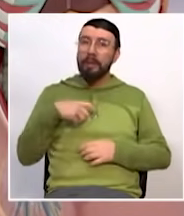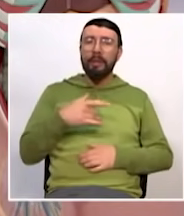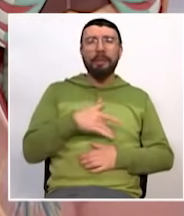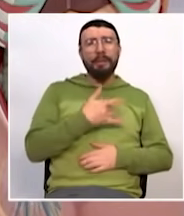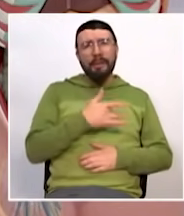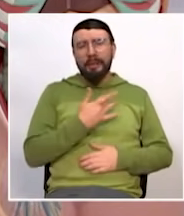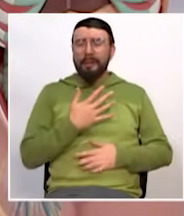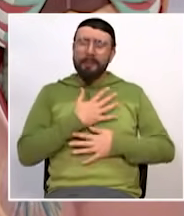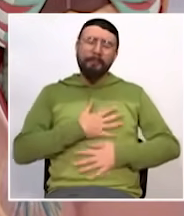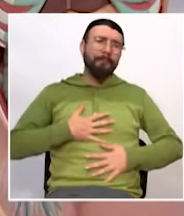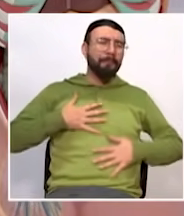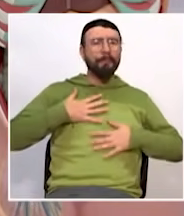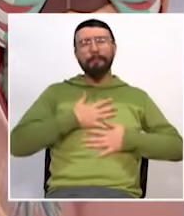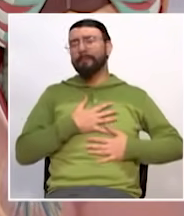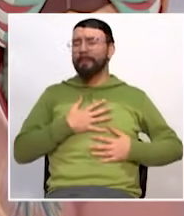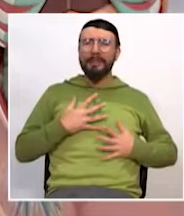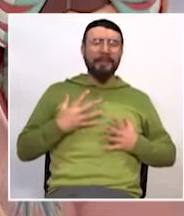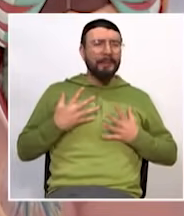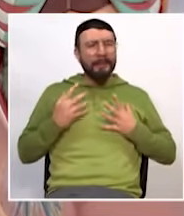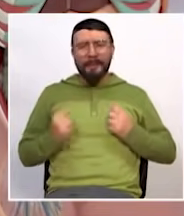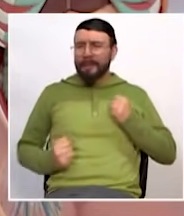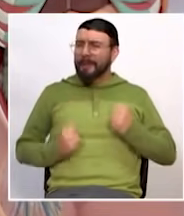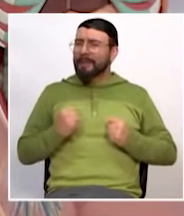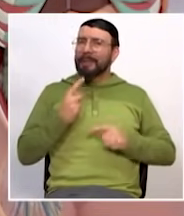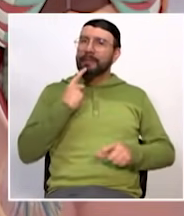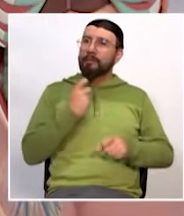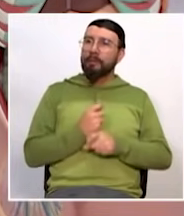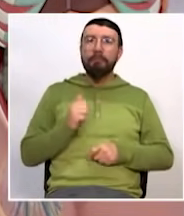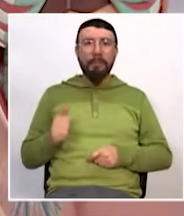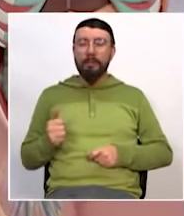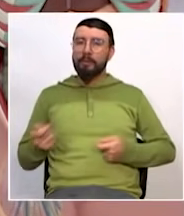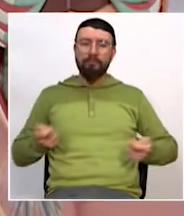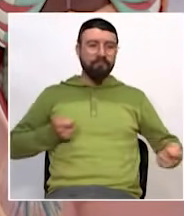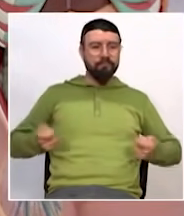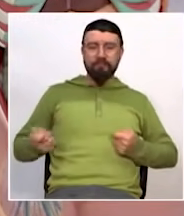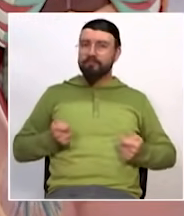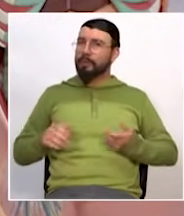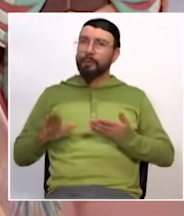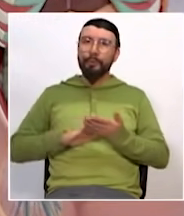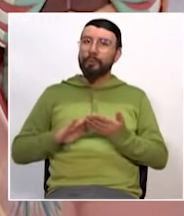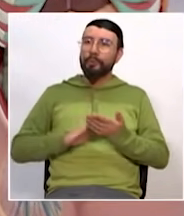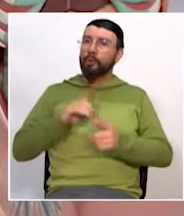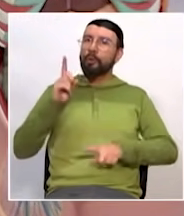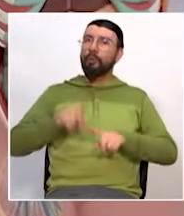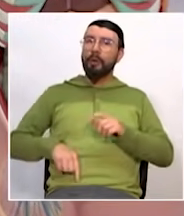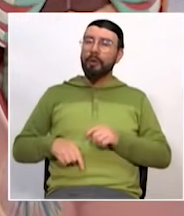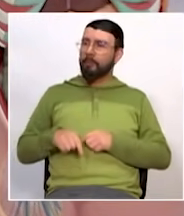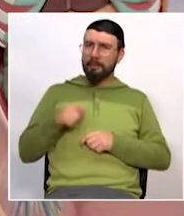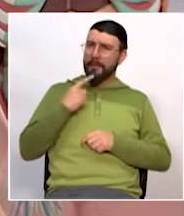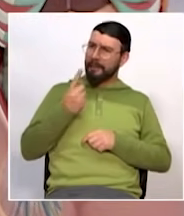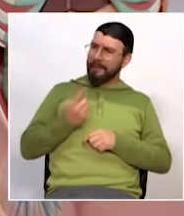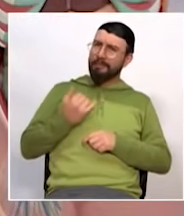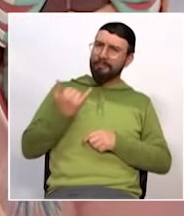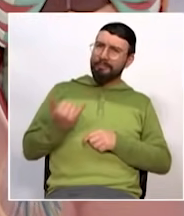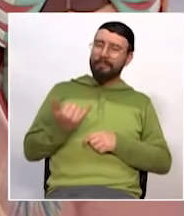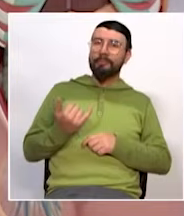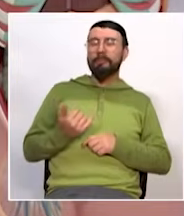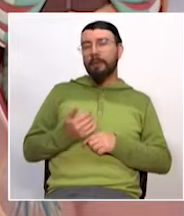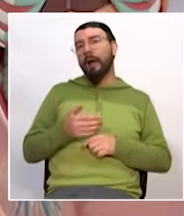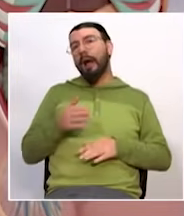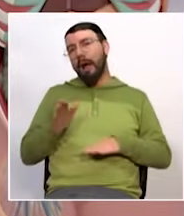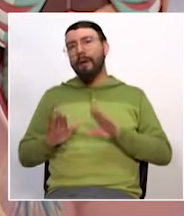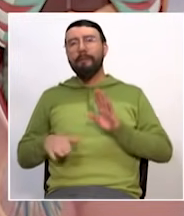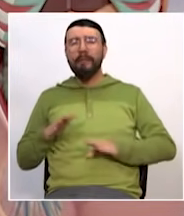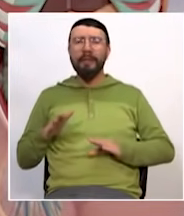incomodidad que no logra realizar no logra descargar y cómo se disiente obviamente llega el momento en que una